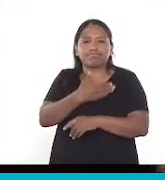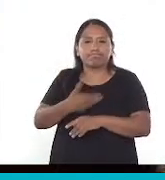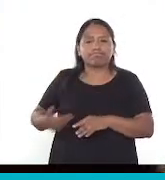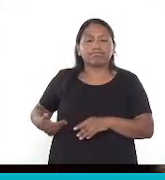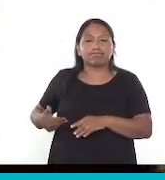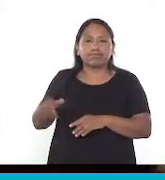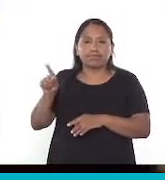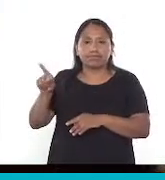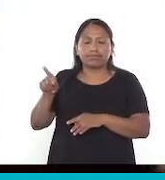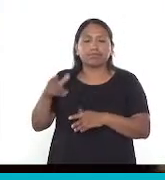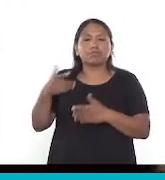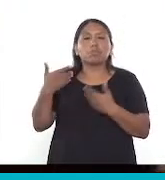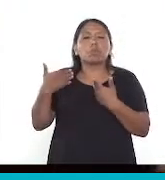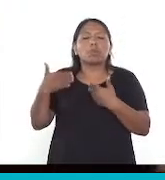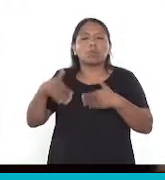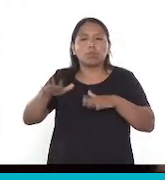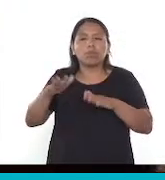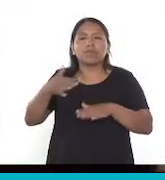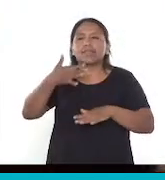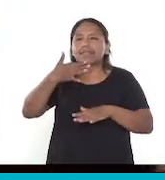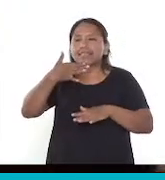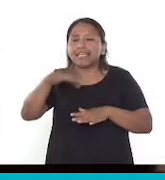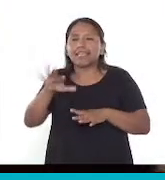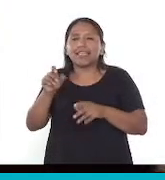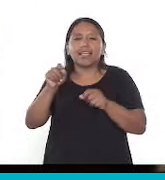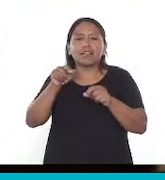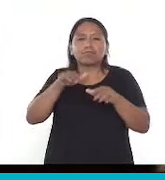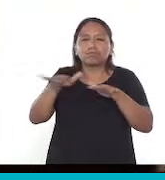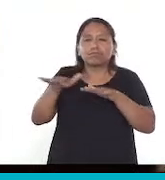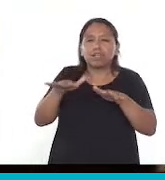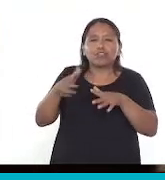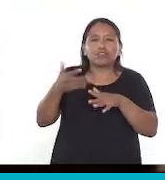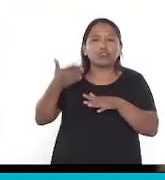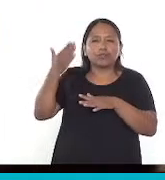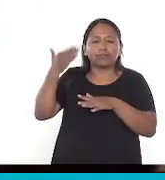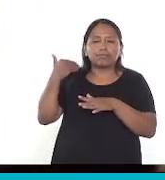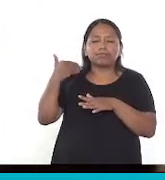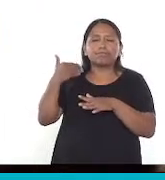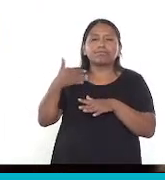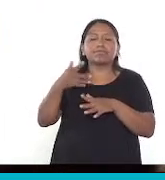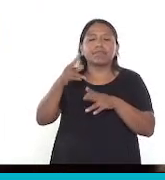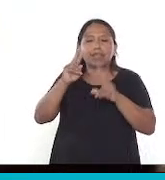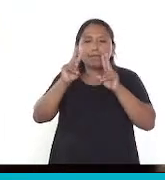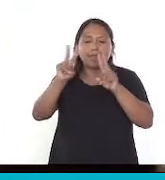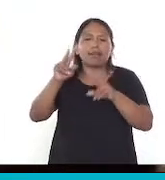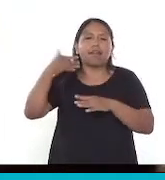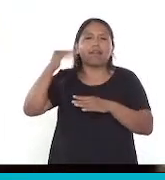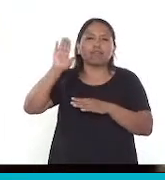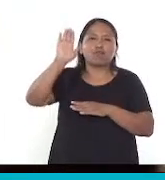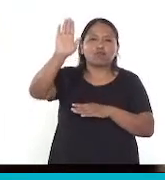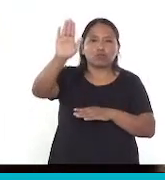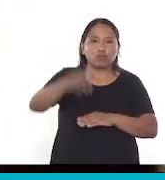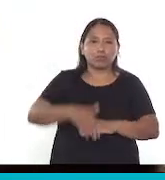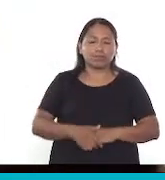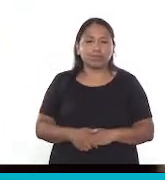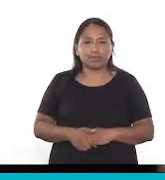la capacidad de entender lo que había pasado pero sobre todo de mirar al futuro